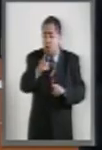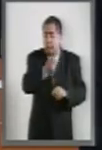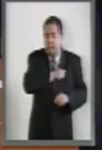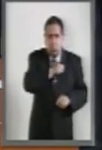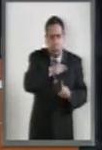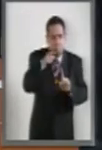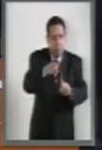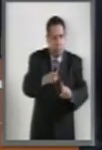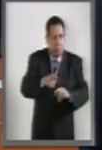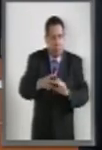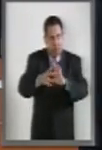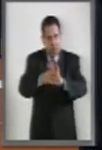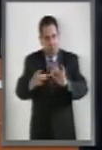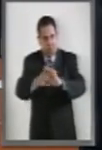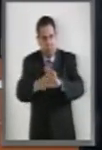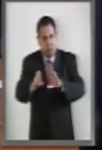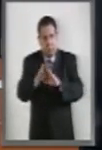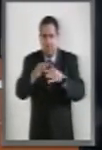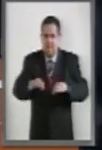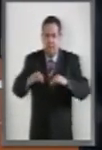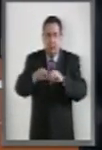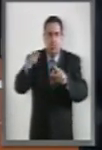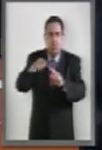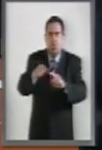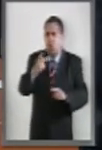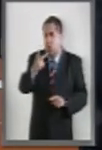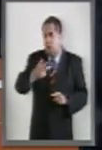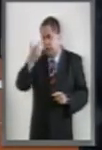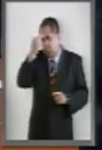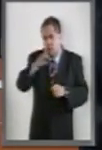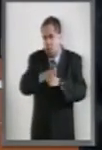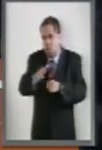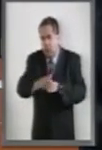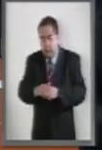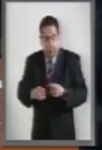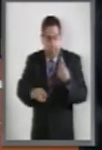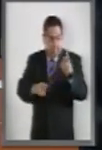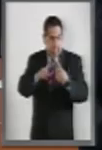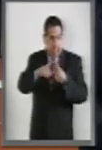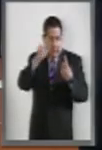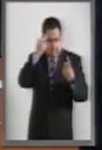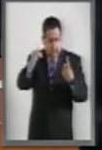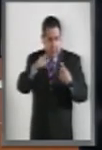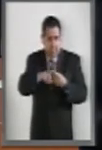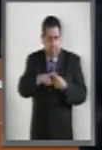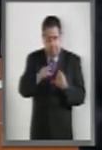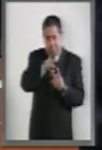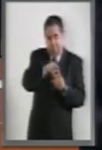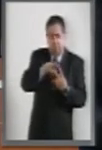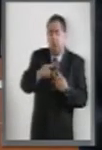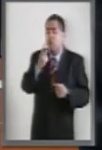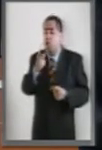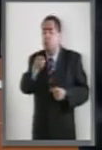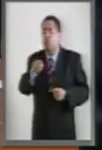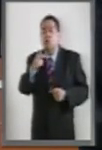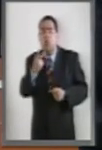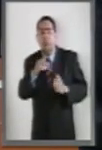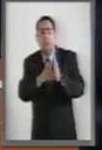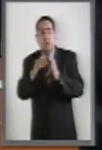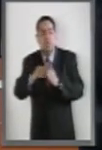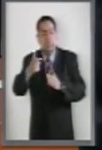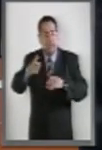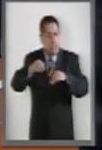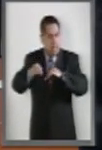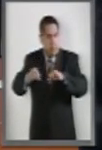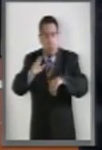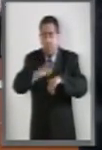El recorte se explica fundamentalmente por dos razones. La primera de ellas es estos 2.2 millones de empleos adicionales